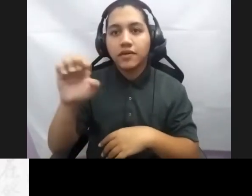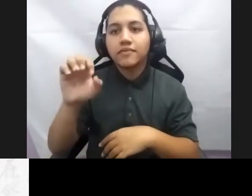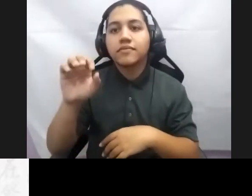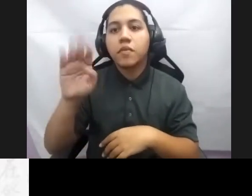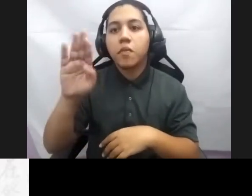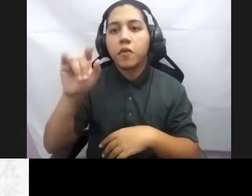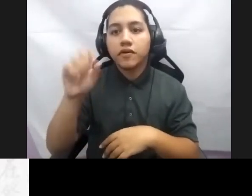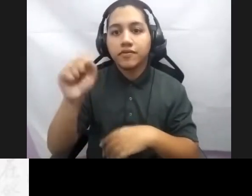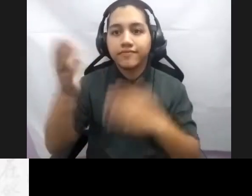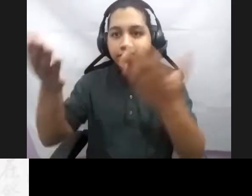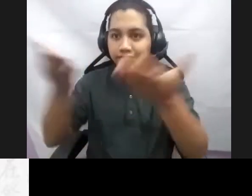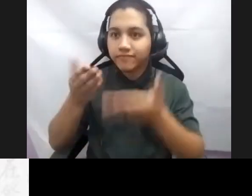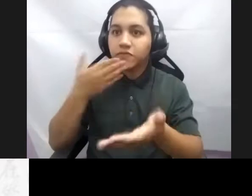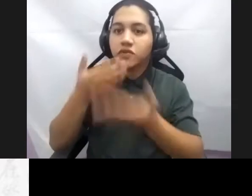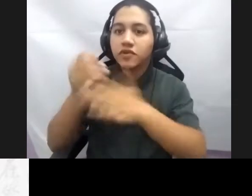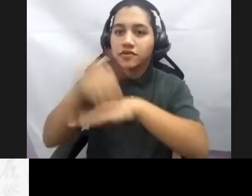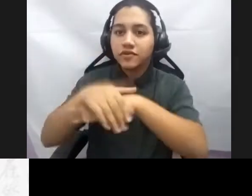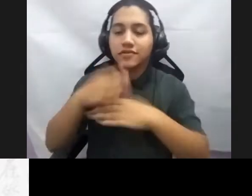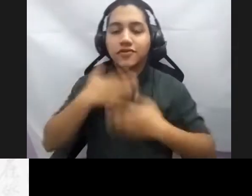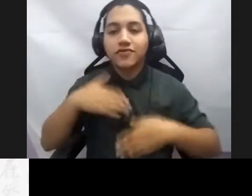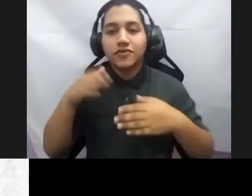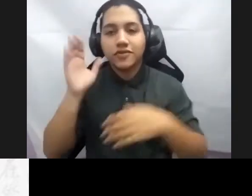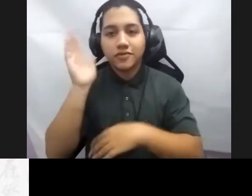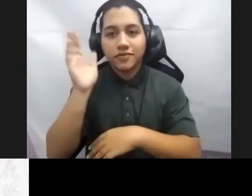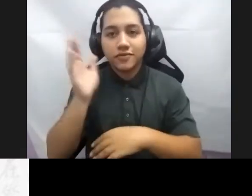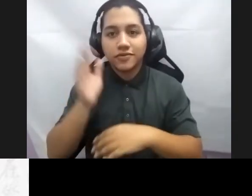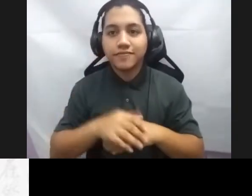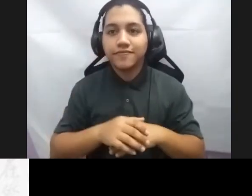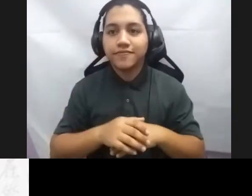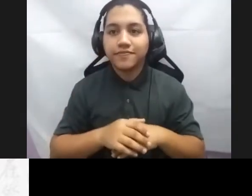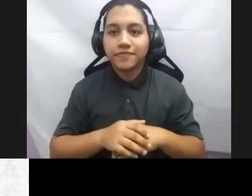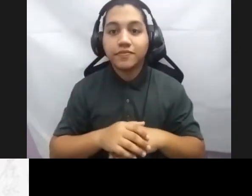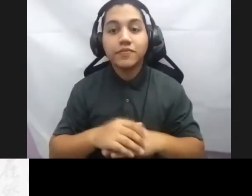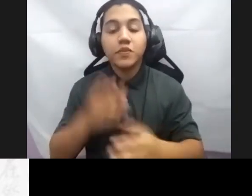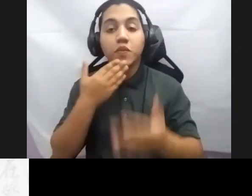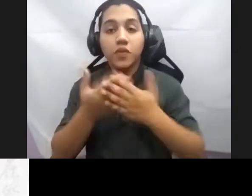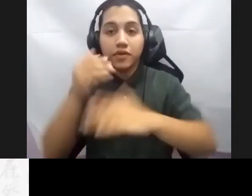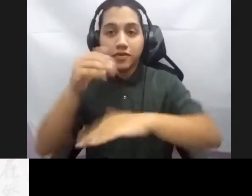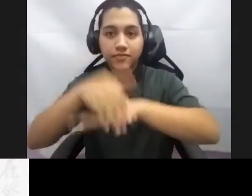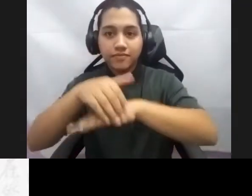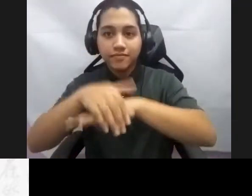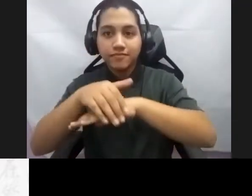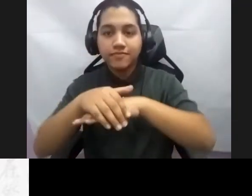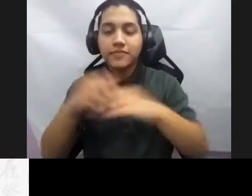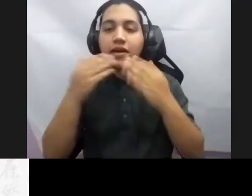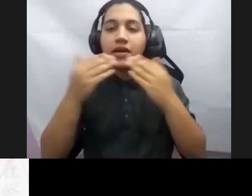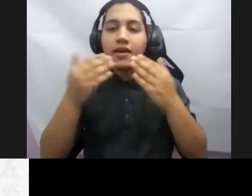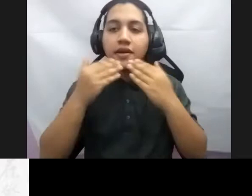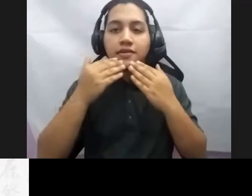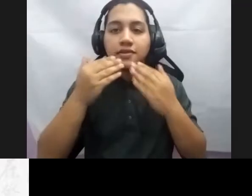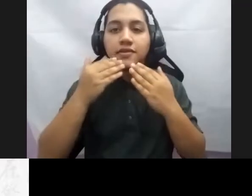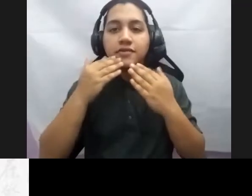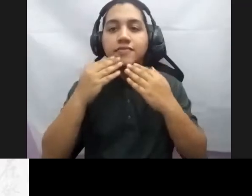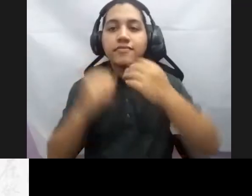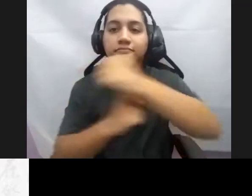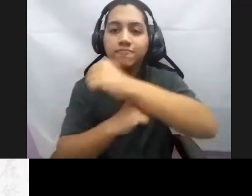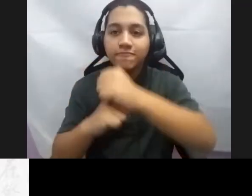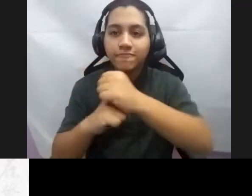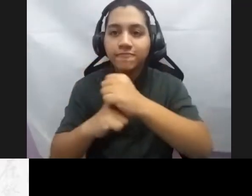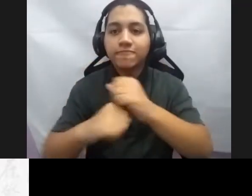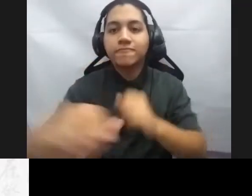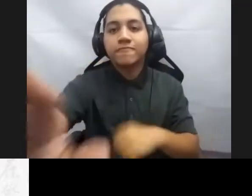buenas noches y que disfruten de la charla. Muy buenas noches, muchas gracias a la Fundación